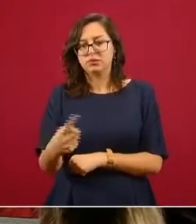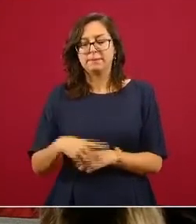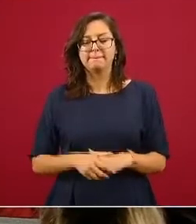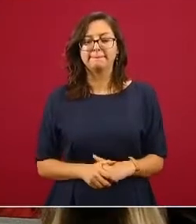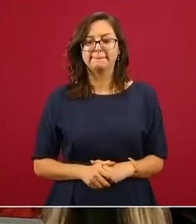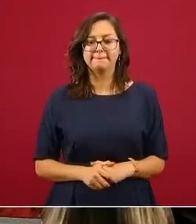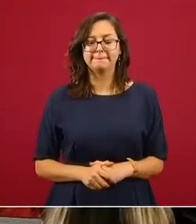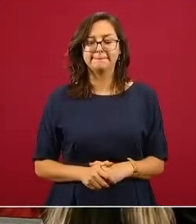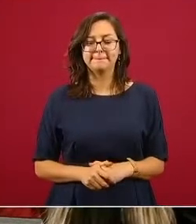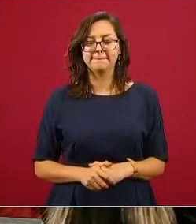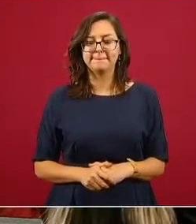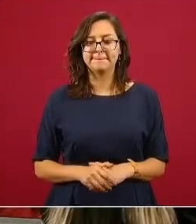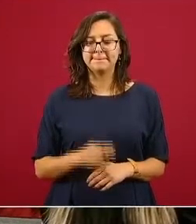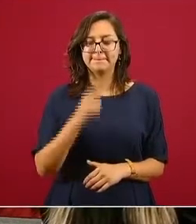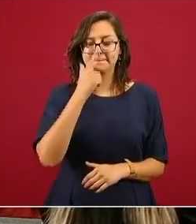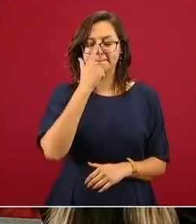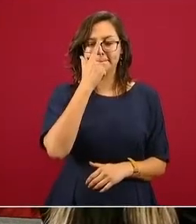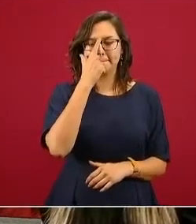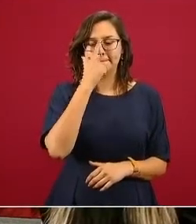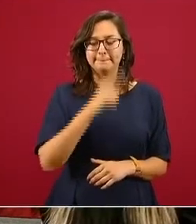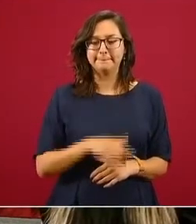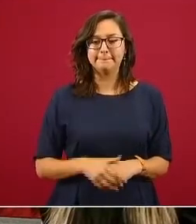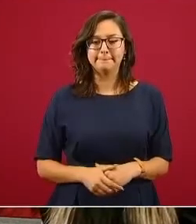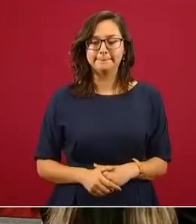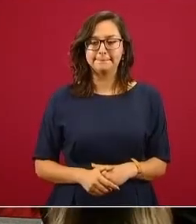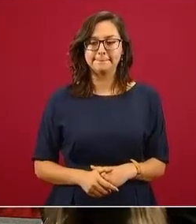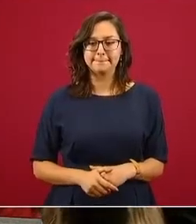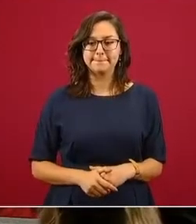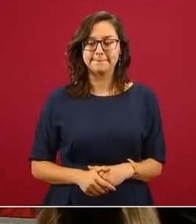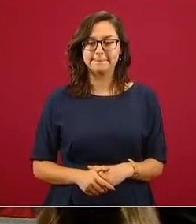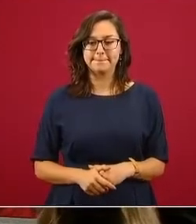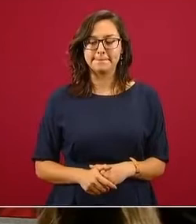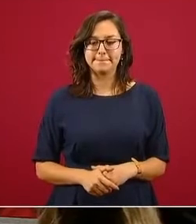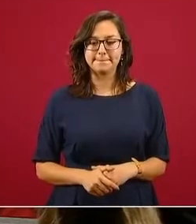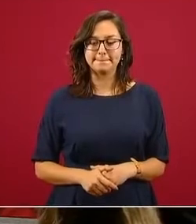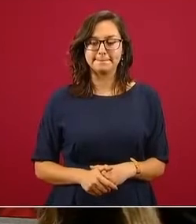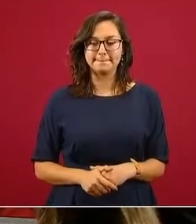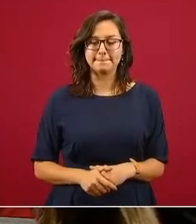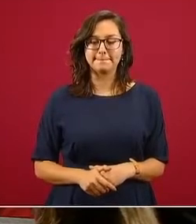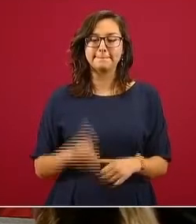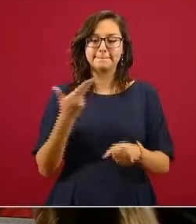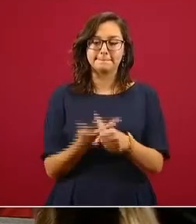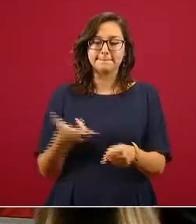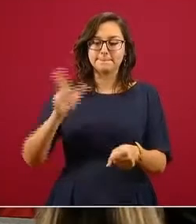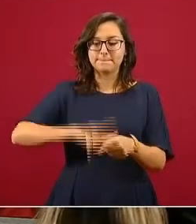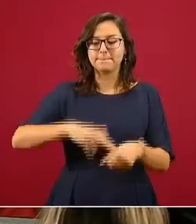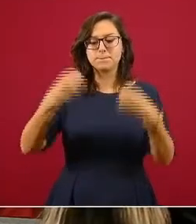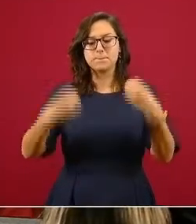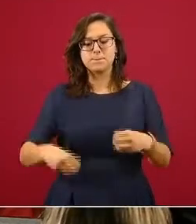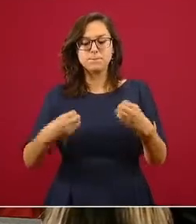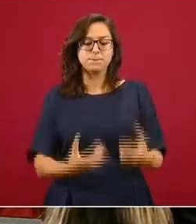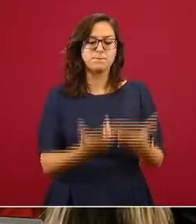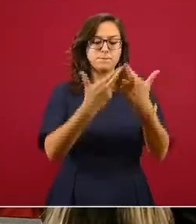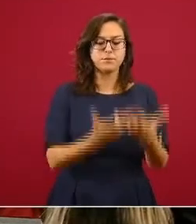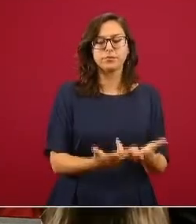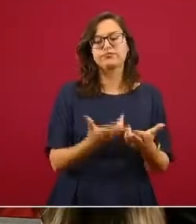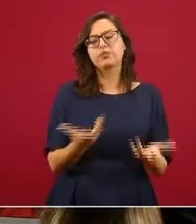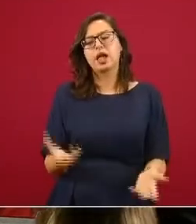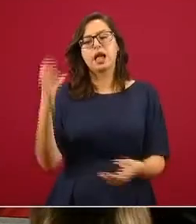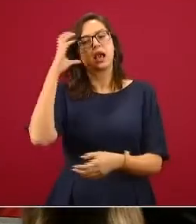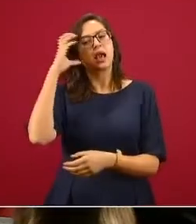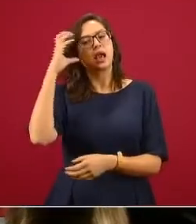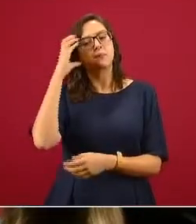31. Veamos la ocupación y disponibilidad hospitalaria. Empezamos con las camas